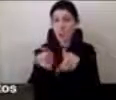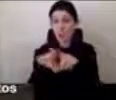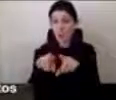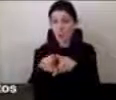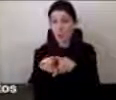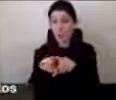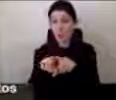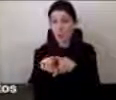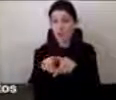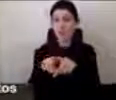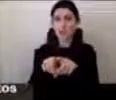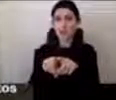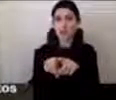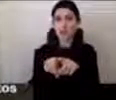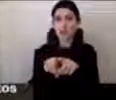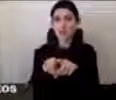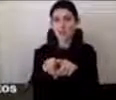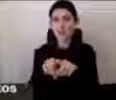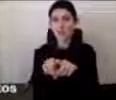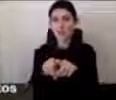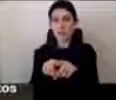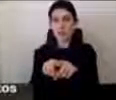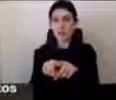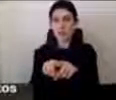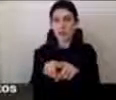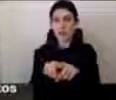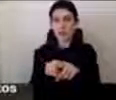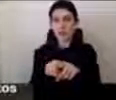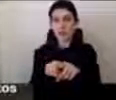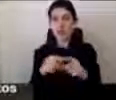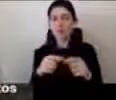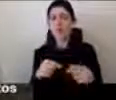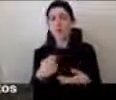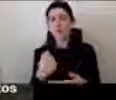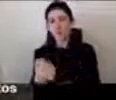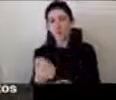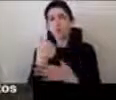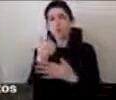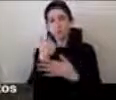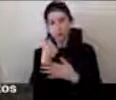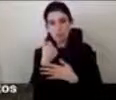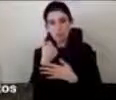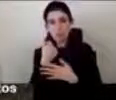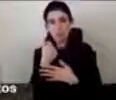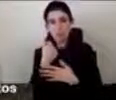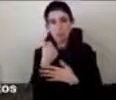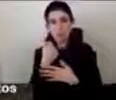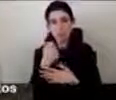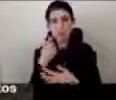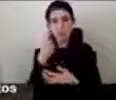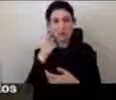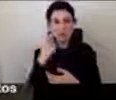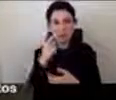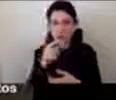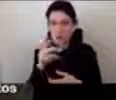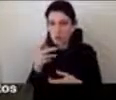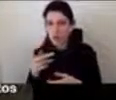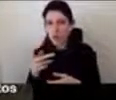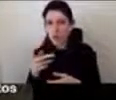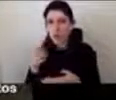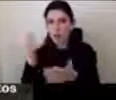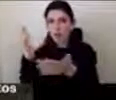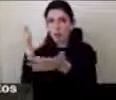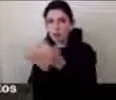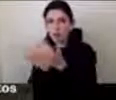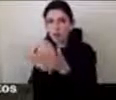trae. Potencia habilidades como el reconocer, al encontrar un símbolo común entre las cartas,